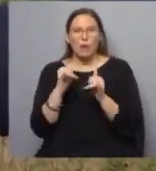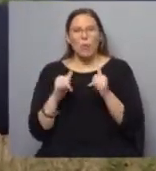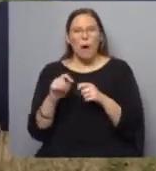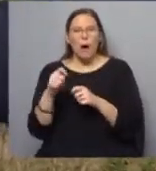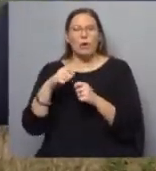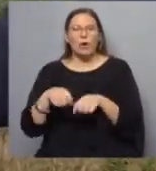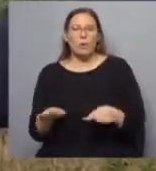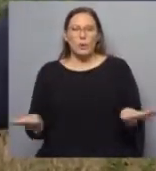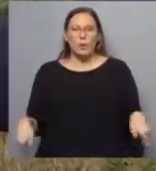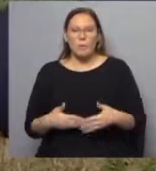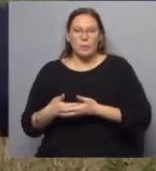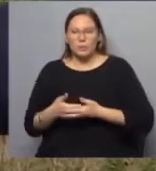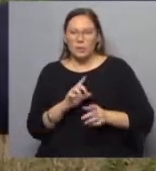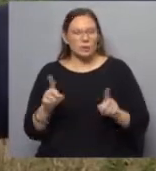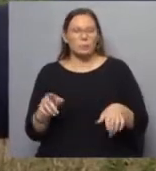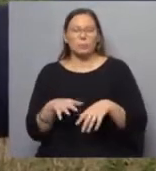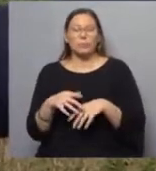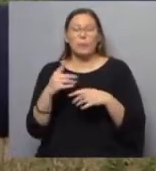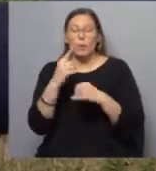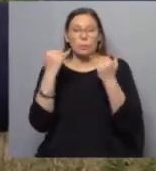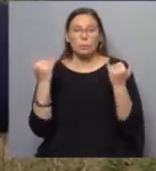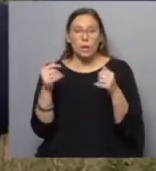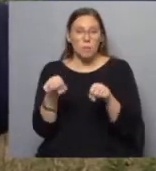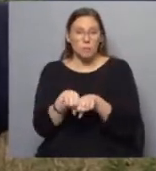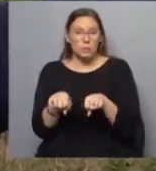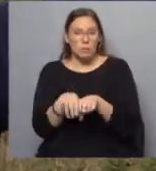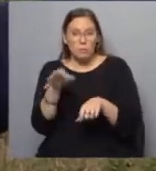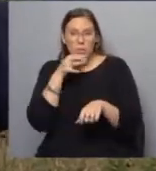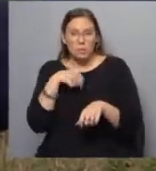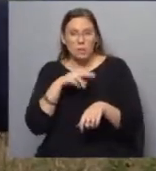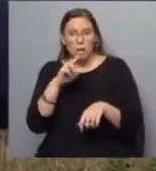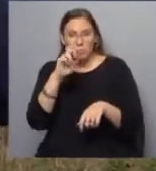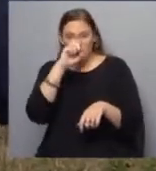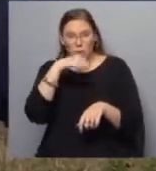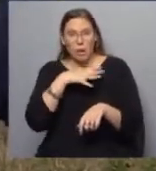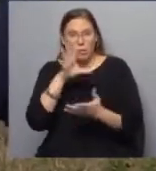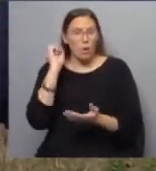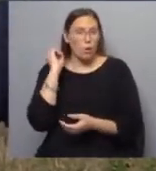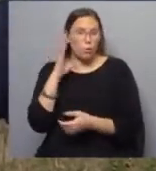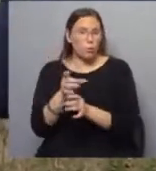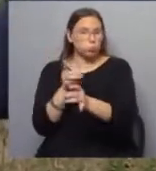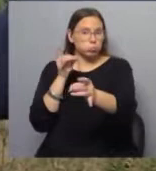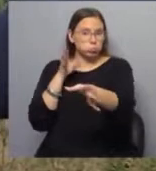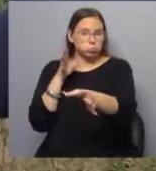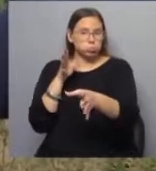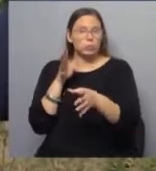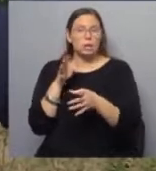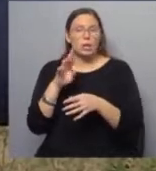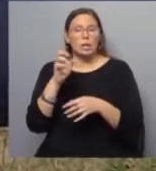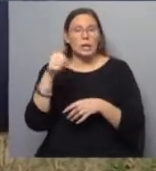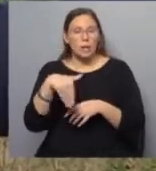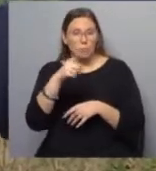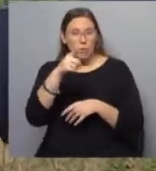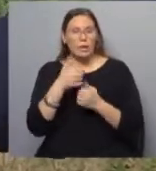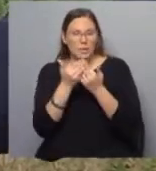muñecas, jugaba con esas cosas. Bueno, y un día una prima me comenta que acá en Montevideo había un club de tiro en el Reducto, el RAM. Ahí